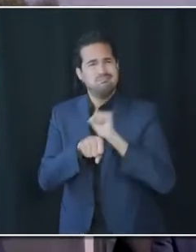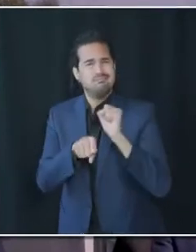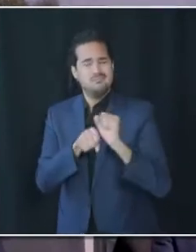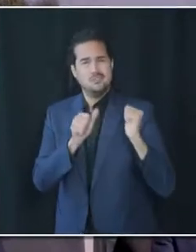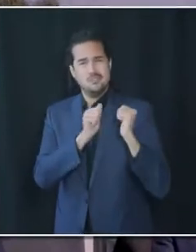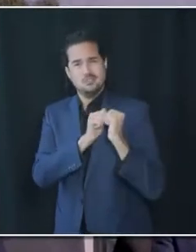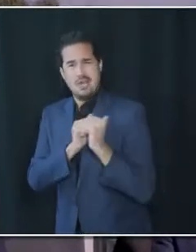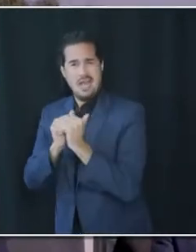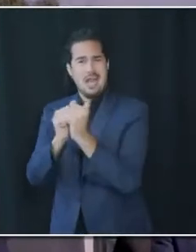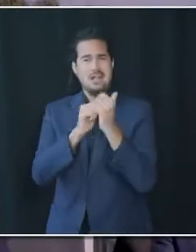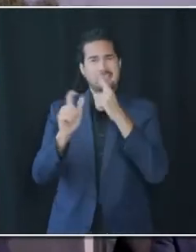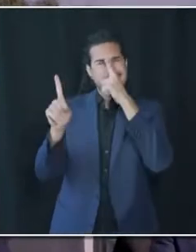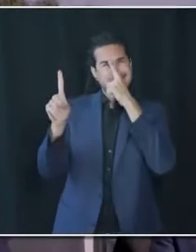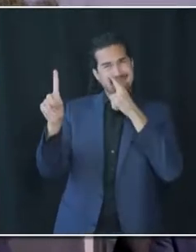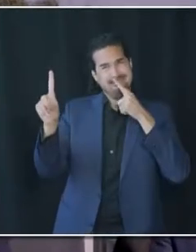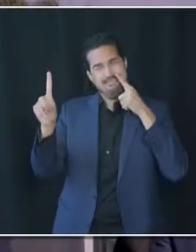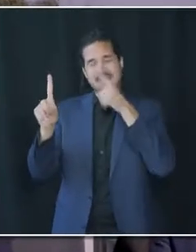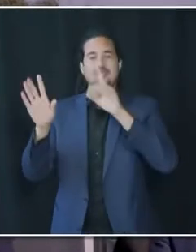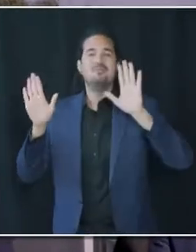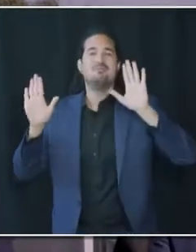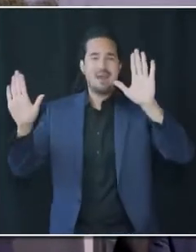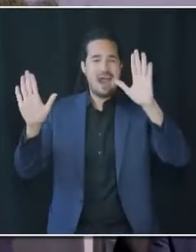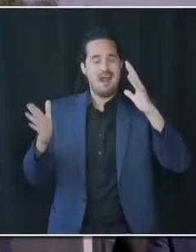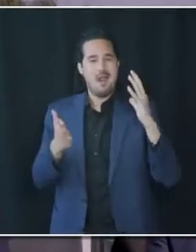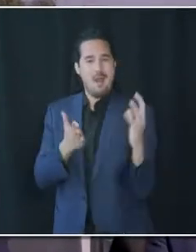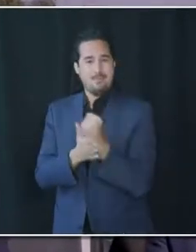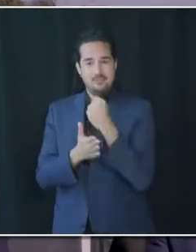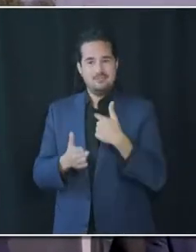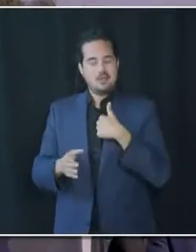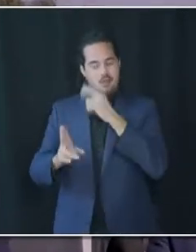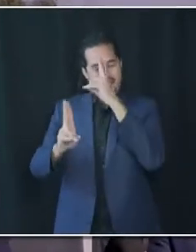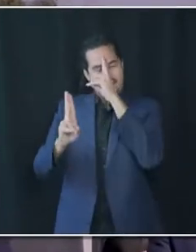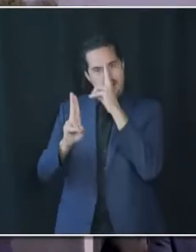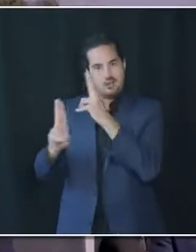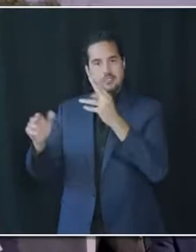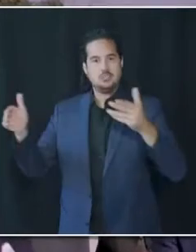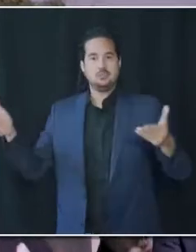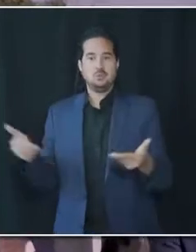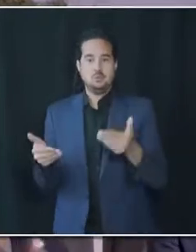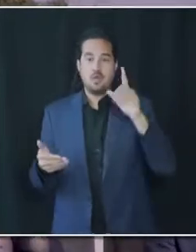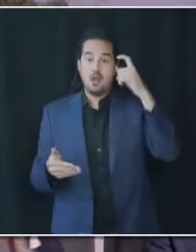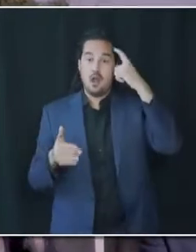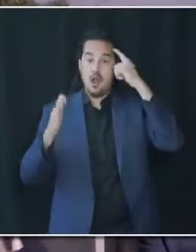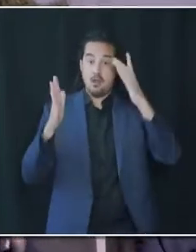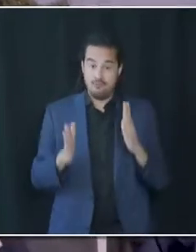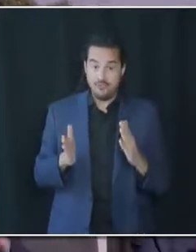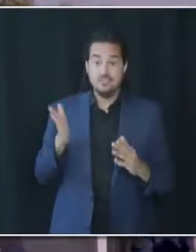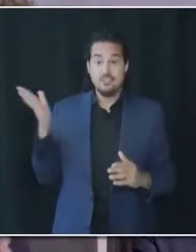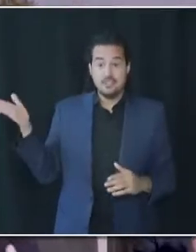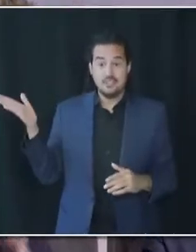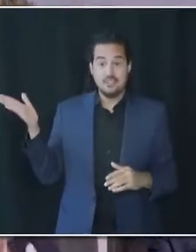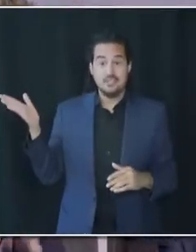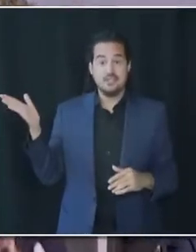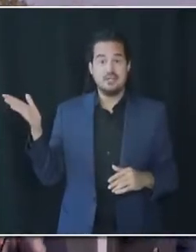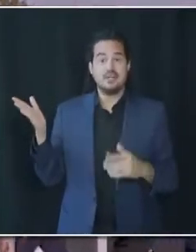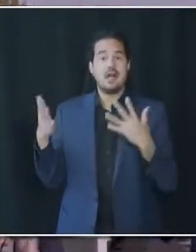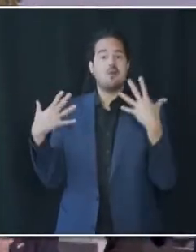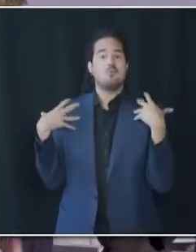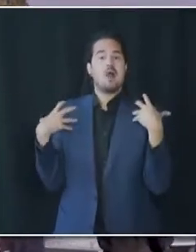presentarles al gran gobernador del estado de california y siempre un alcalde